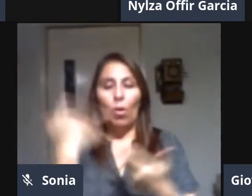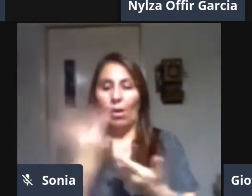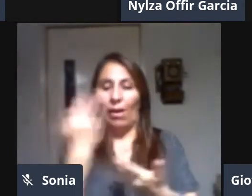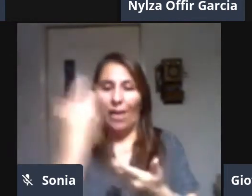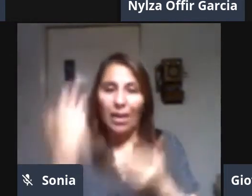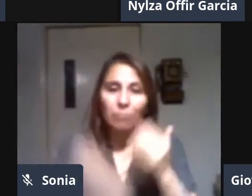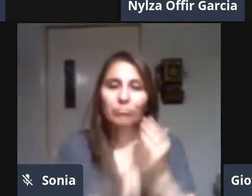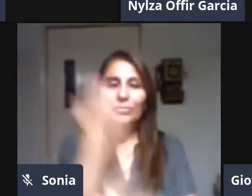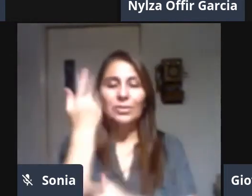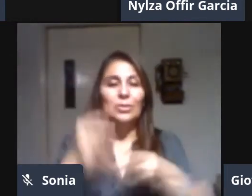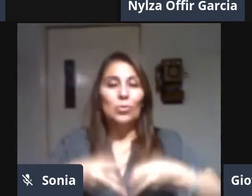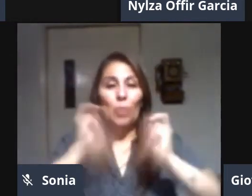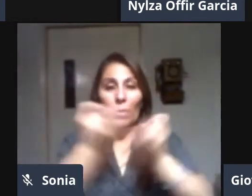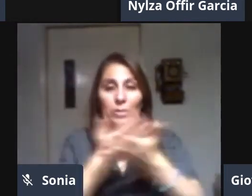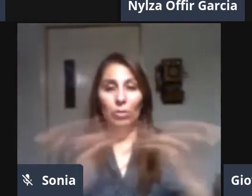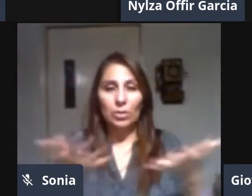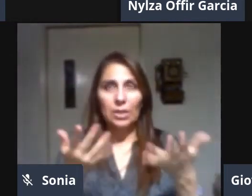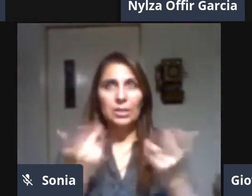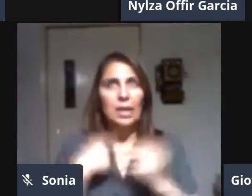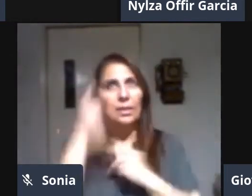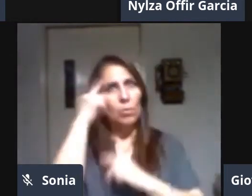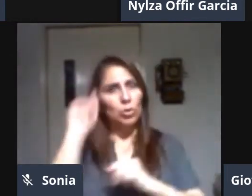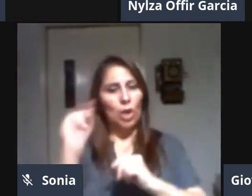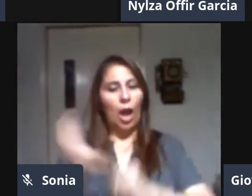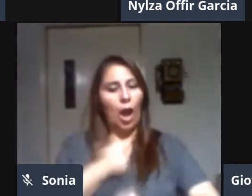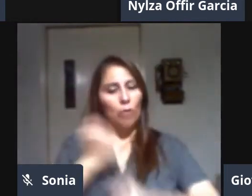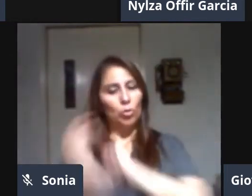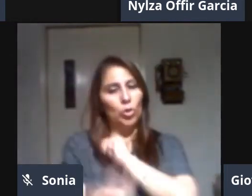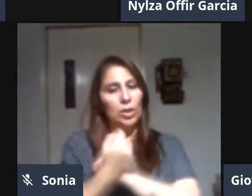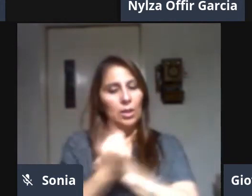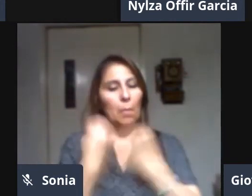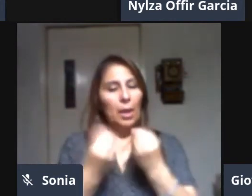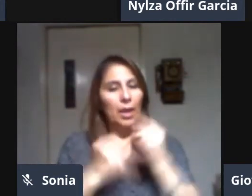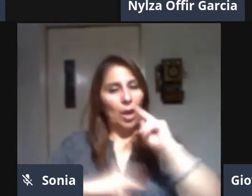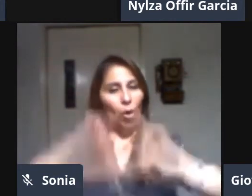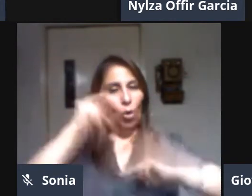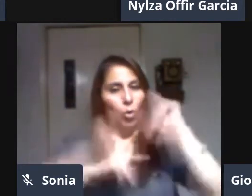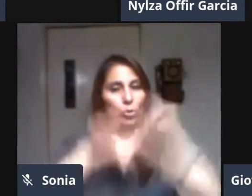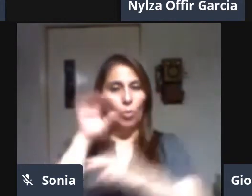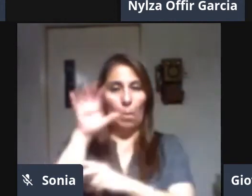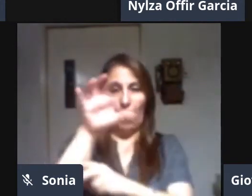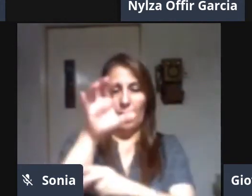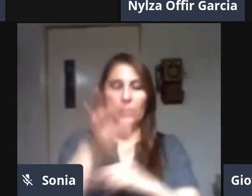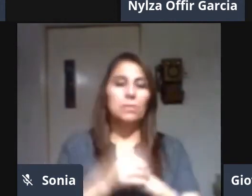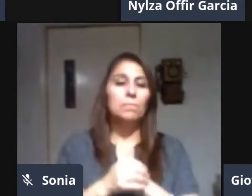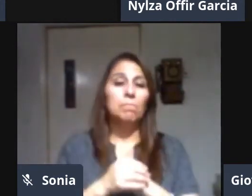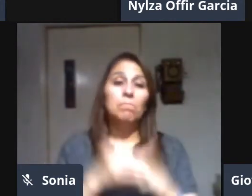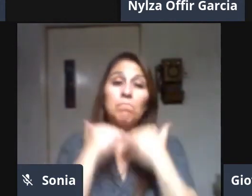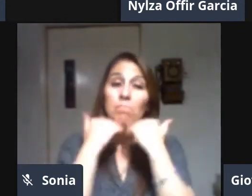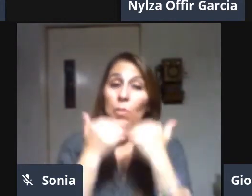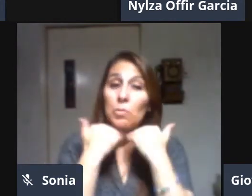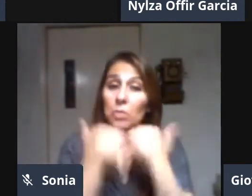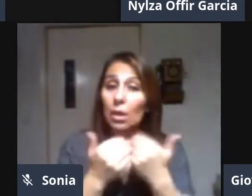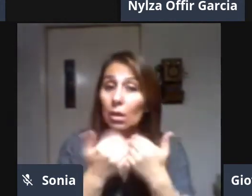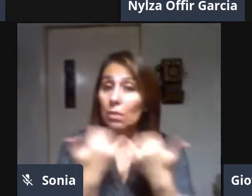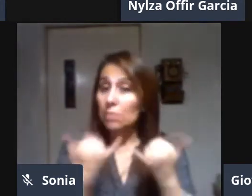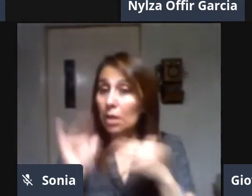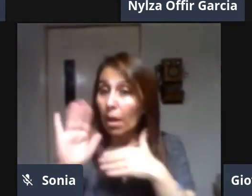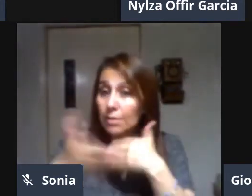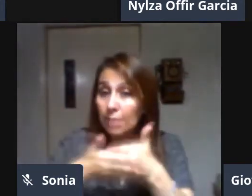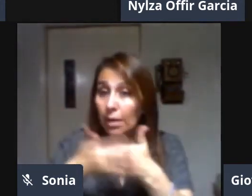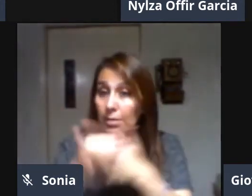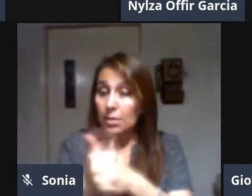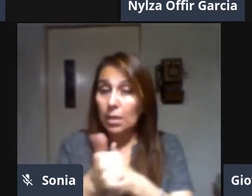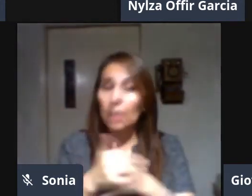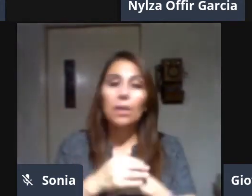crítica para seguir construyendo país no sé si antes de hacer o si ya vamos a hacer el cierre si hacemos el cierre